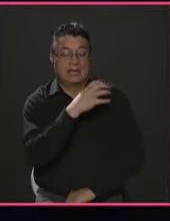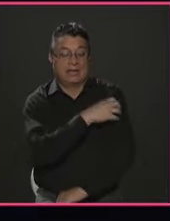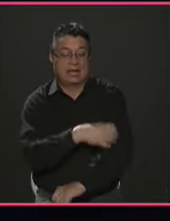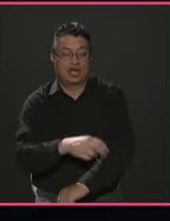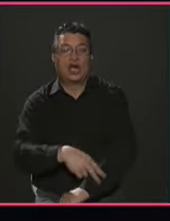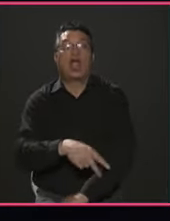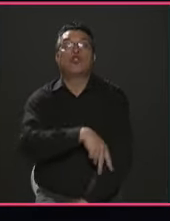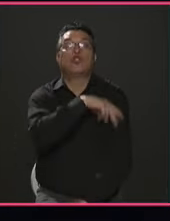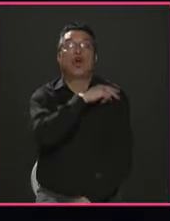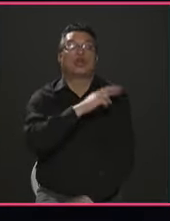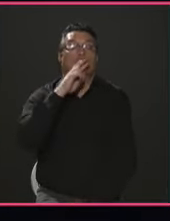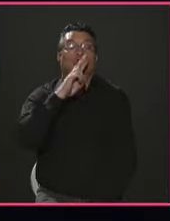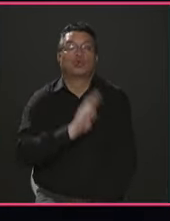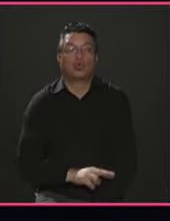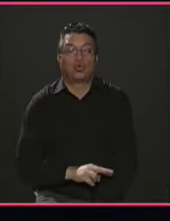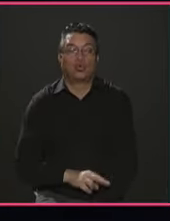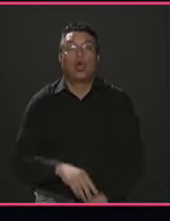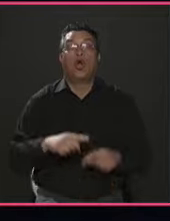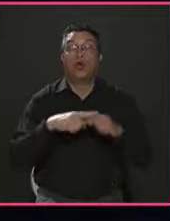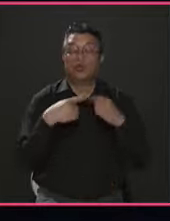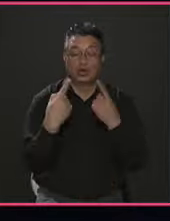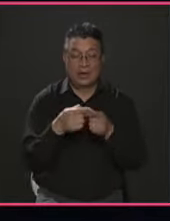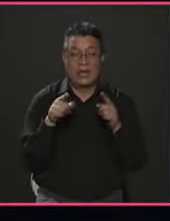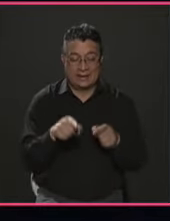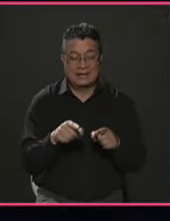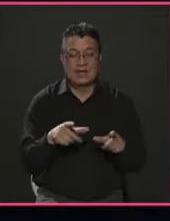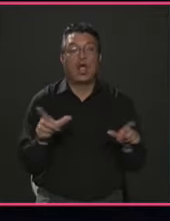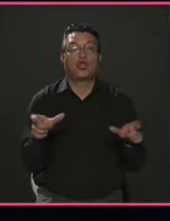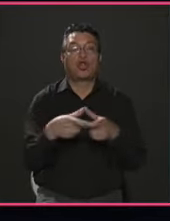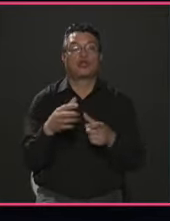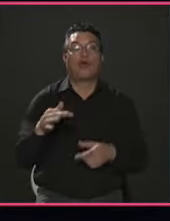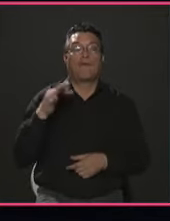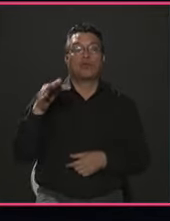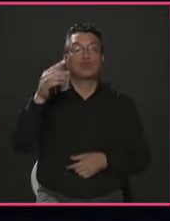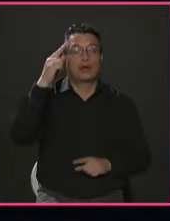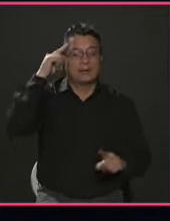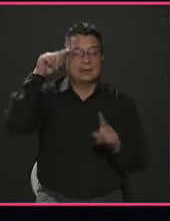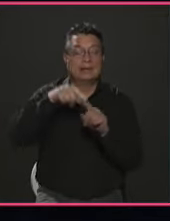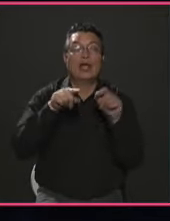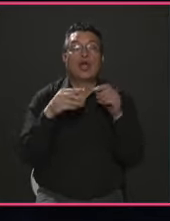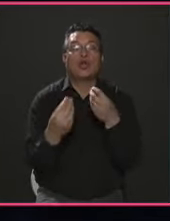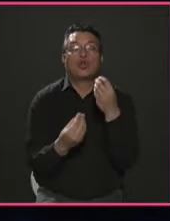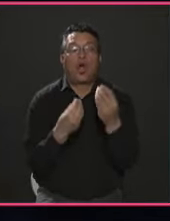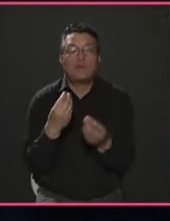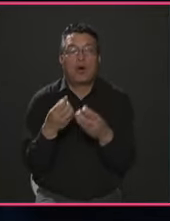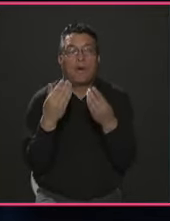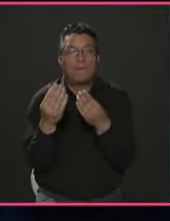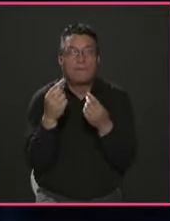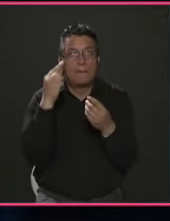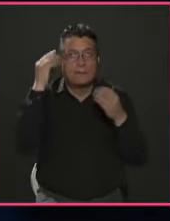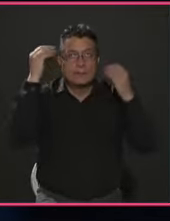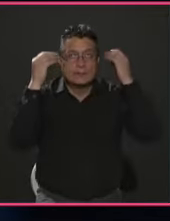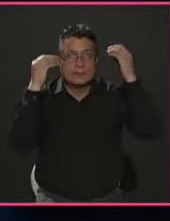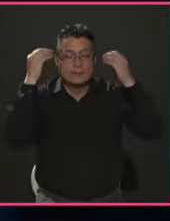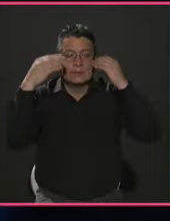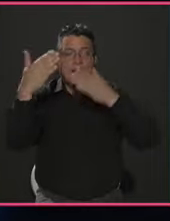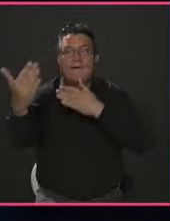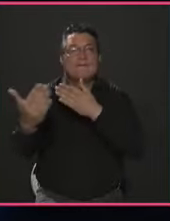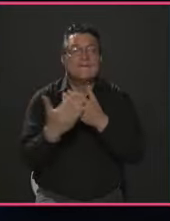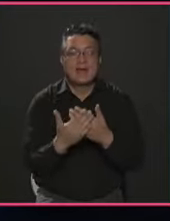norte y del sur porque este es el sentido del congreso del futuro Cómo podemos pensar en lo que viene